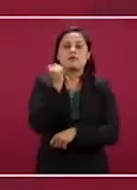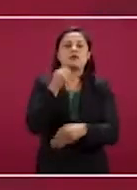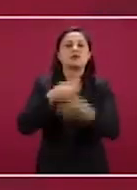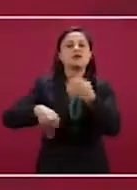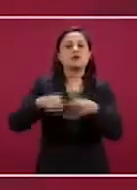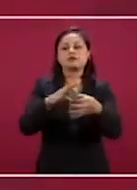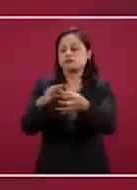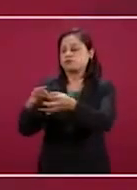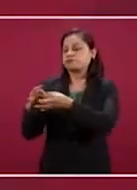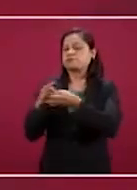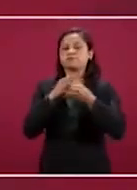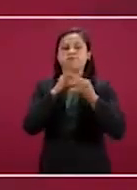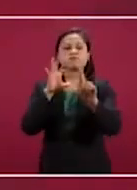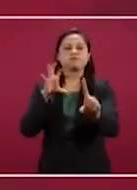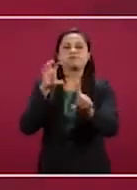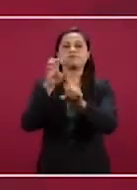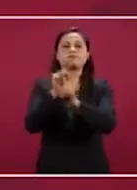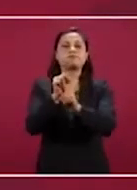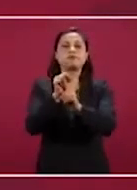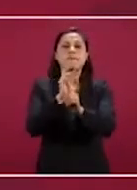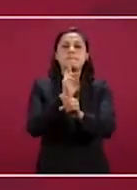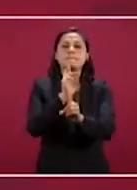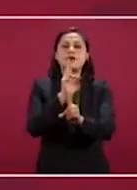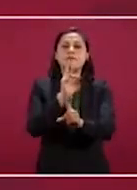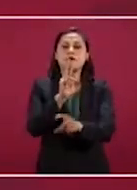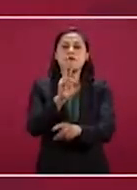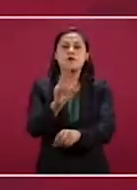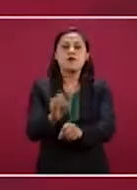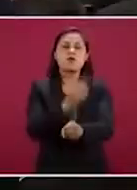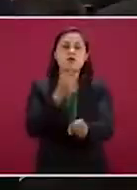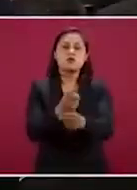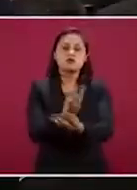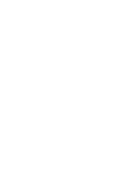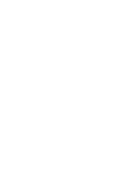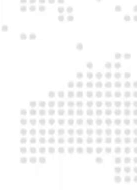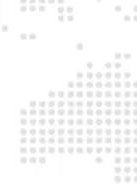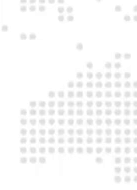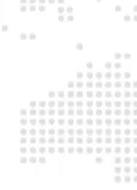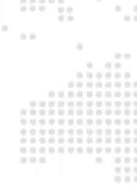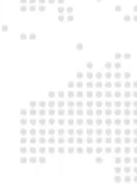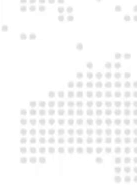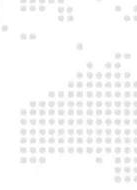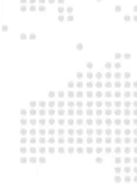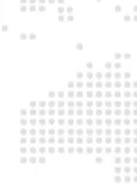para generar mejores condiciones y oportunidades para todos los mexicanos.